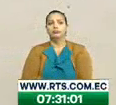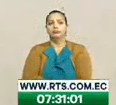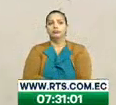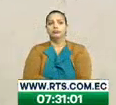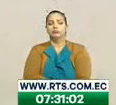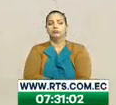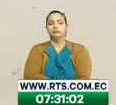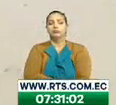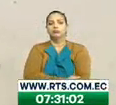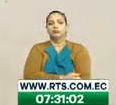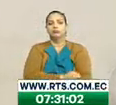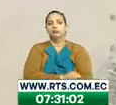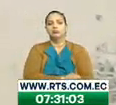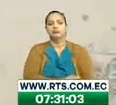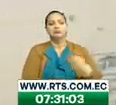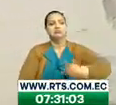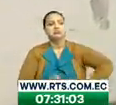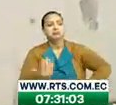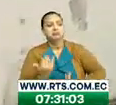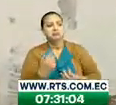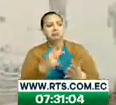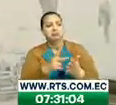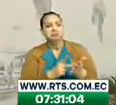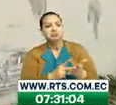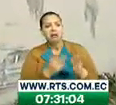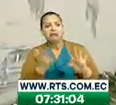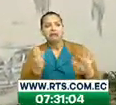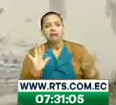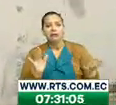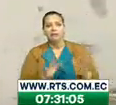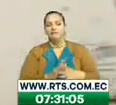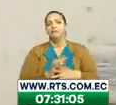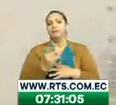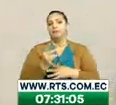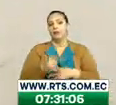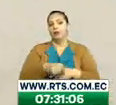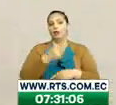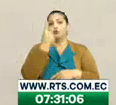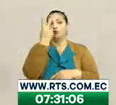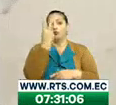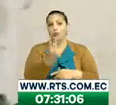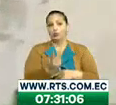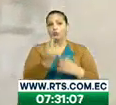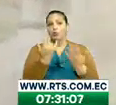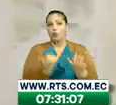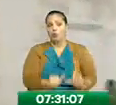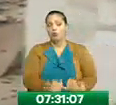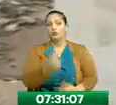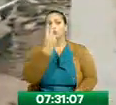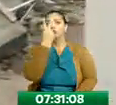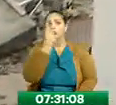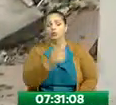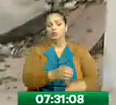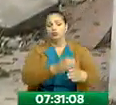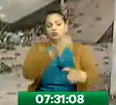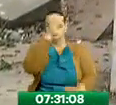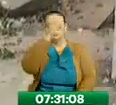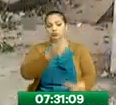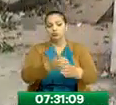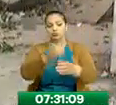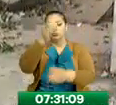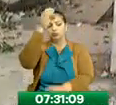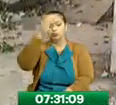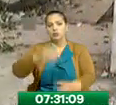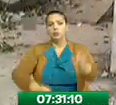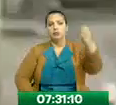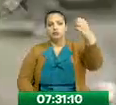Pasaron 18 días y ahora los dos postes de alumbrado público fueron derribados. Situaciones que denuncian ocurren con frecuencia.